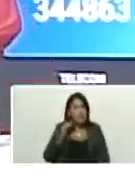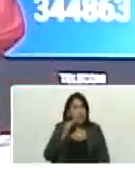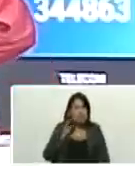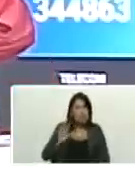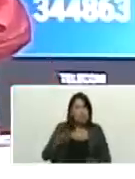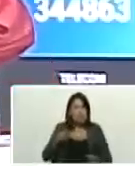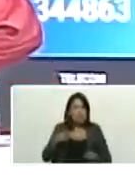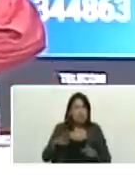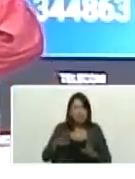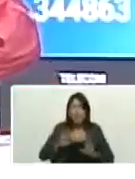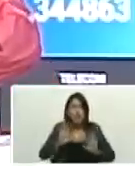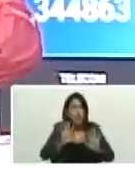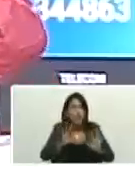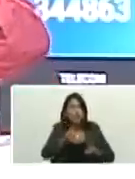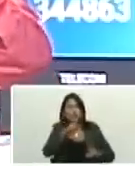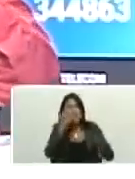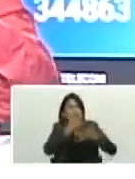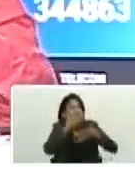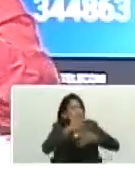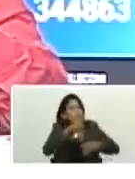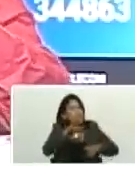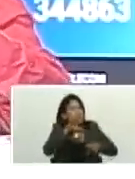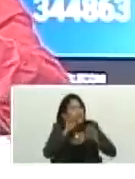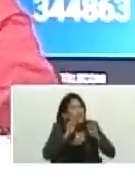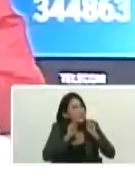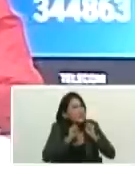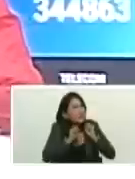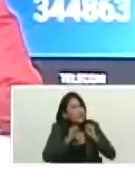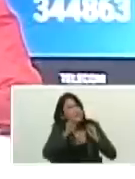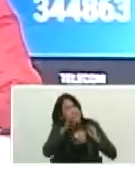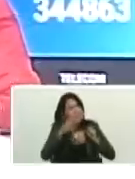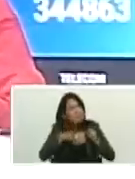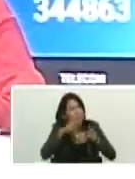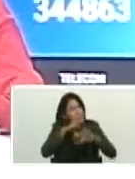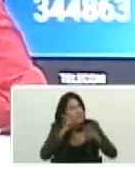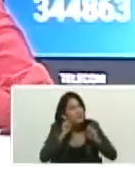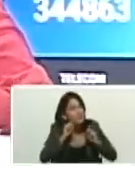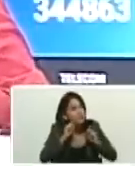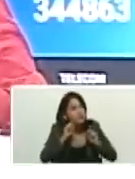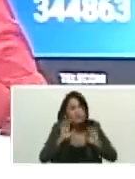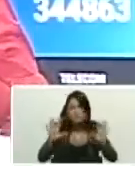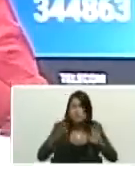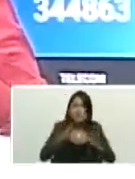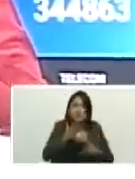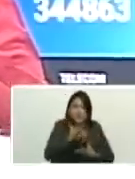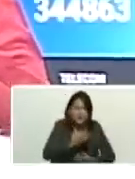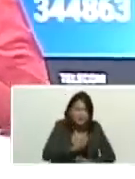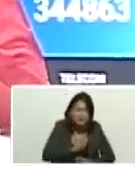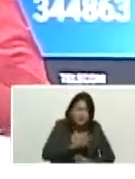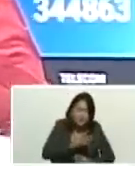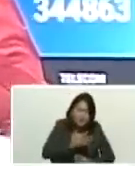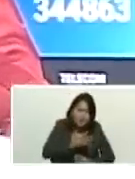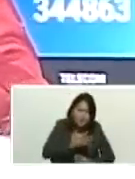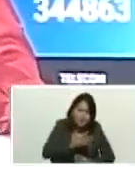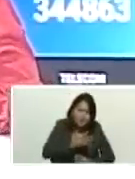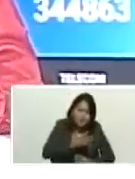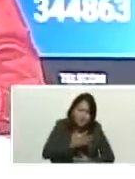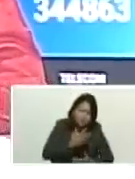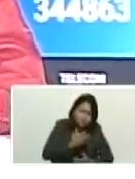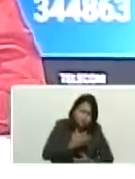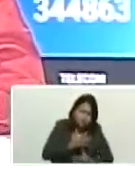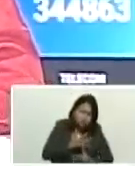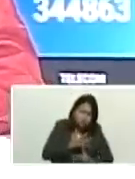esté confundido algún día, alguno de ustedes se sienta confundido, triste, acongojado,